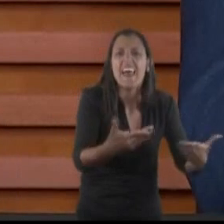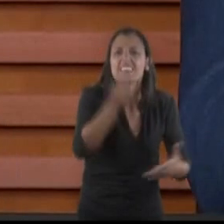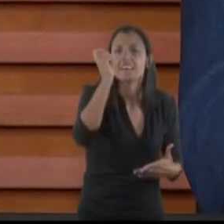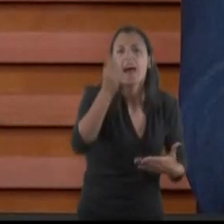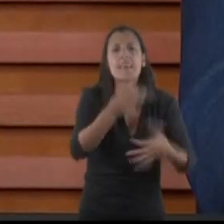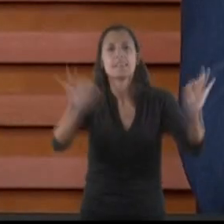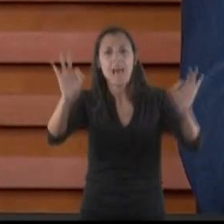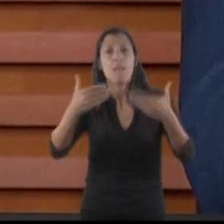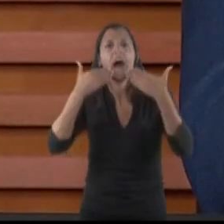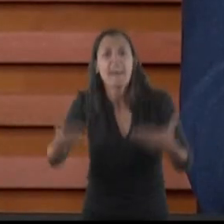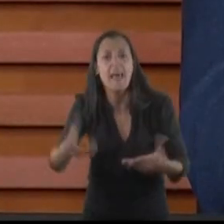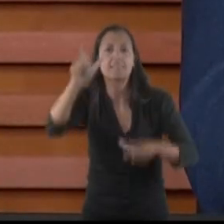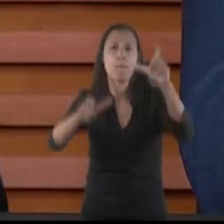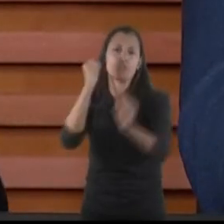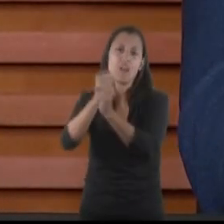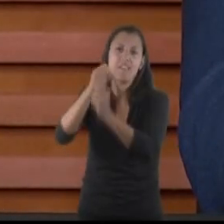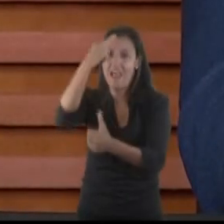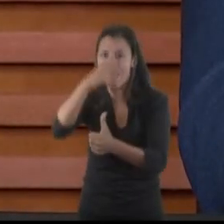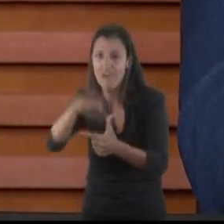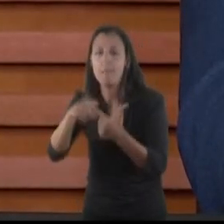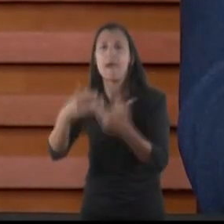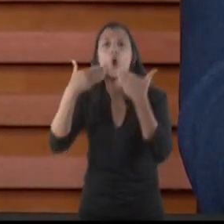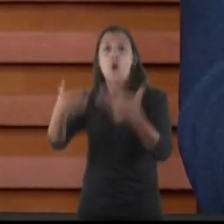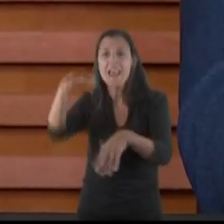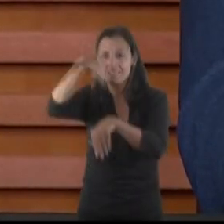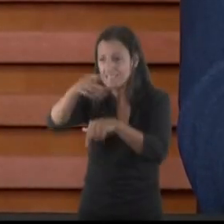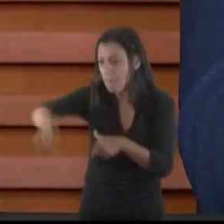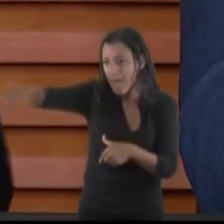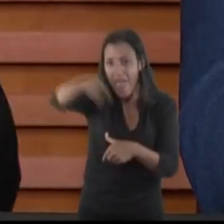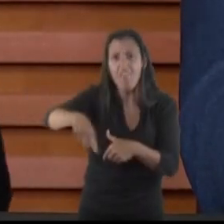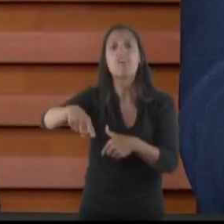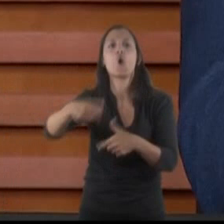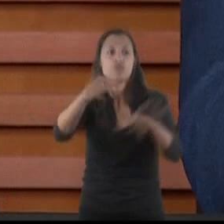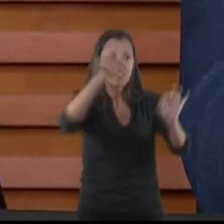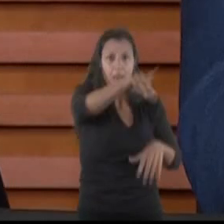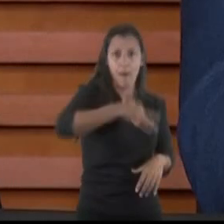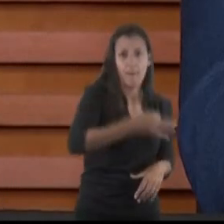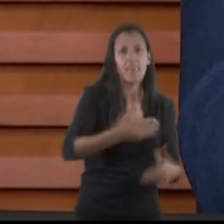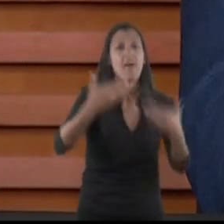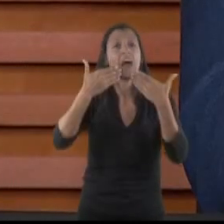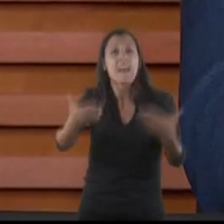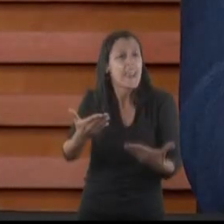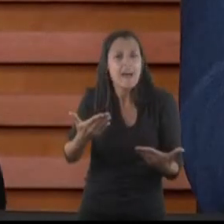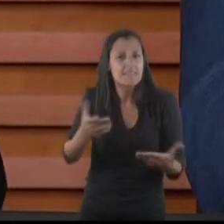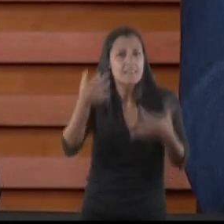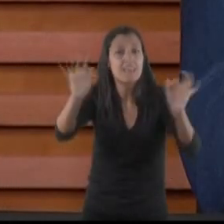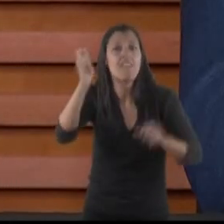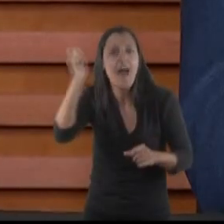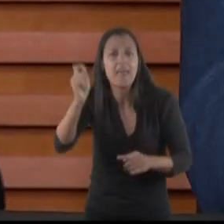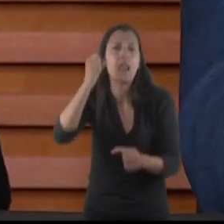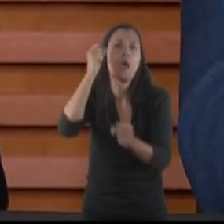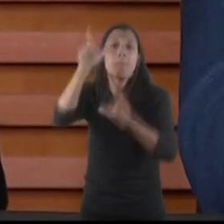Los salvaron los enfermeros y las enfermeras, los salvaron los médicos y las médicas, los salvaron los